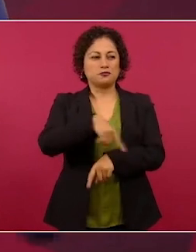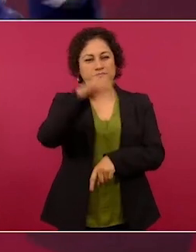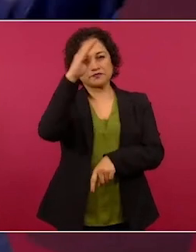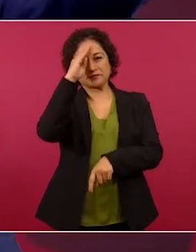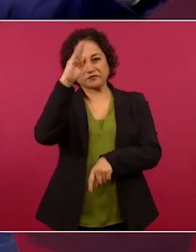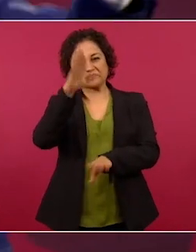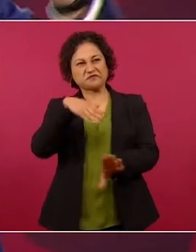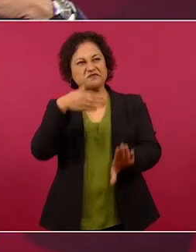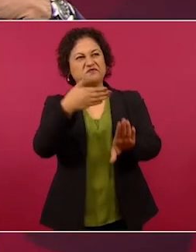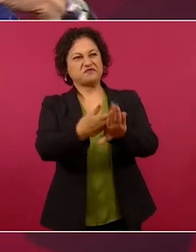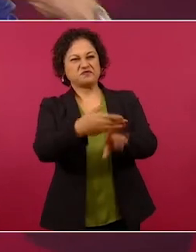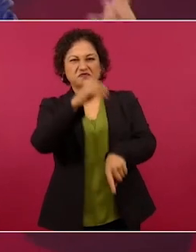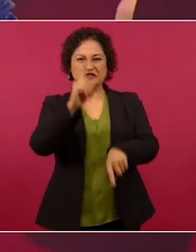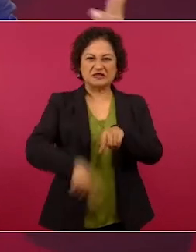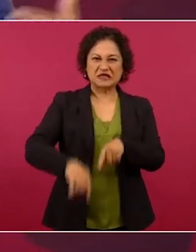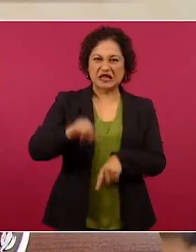el quitar